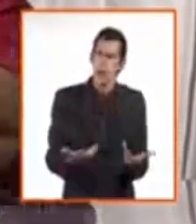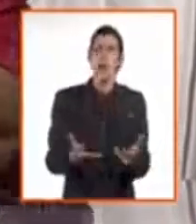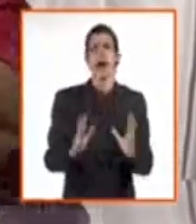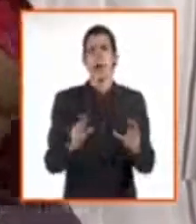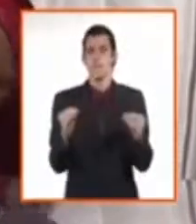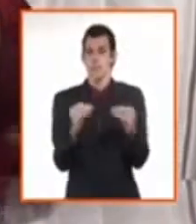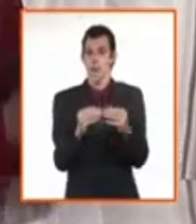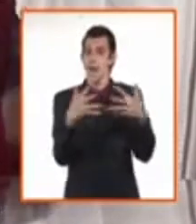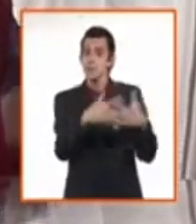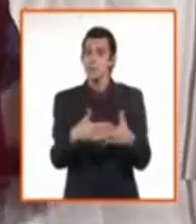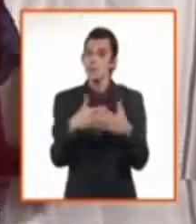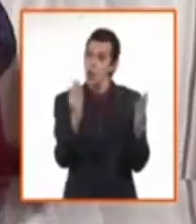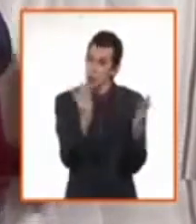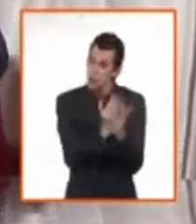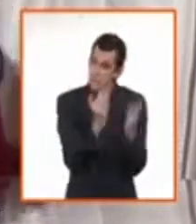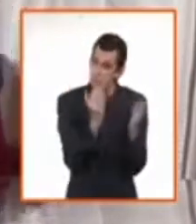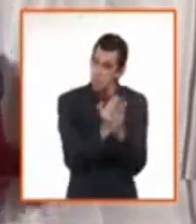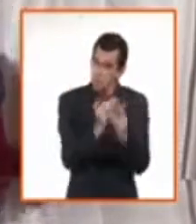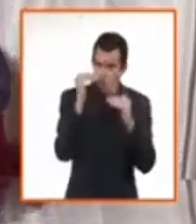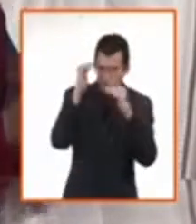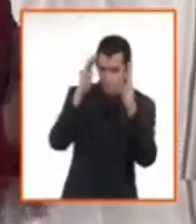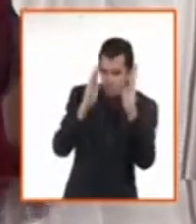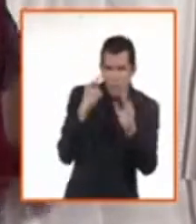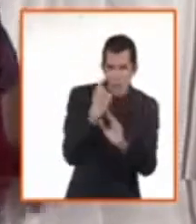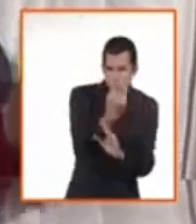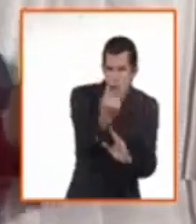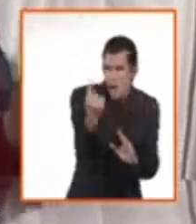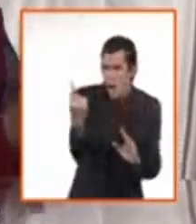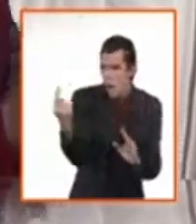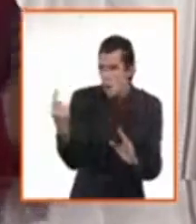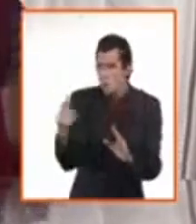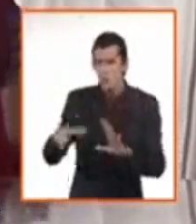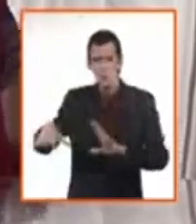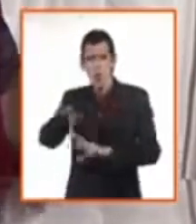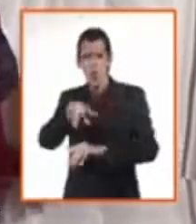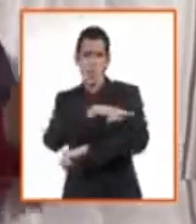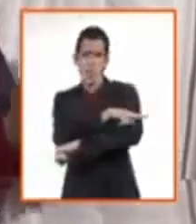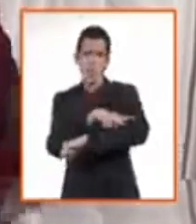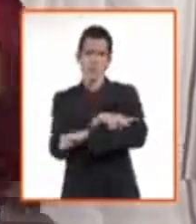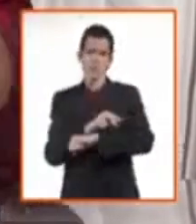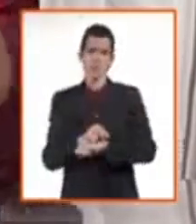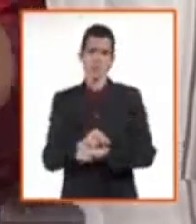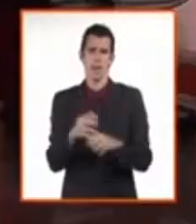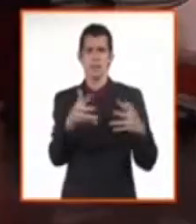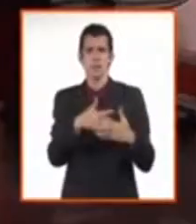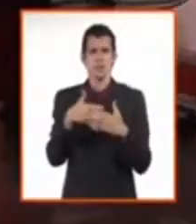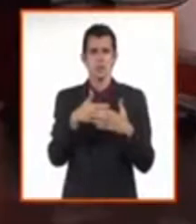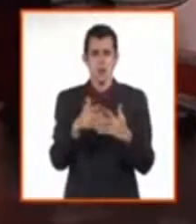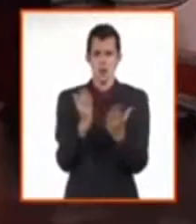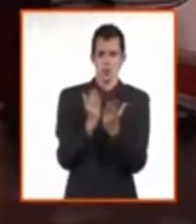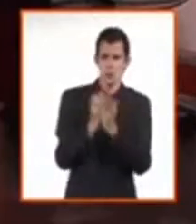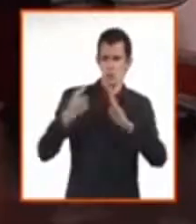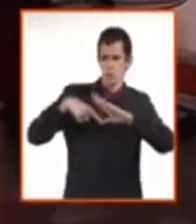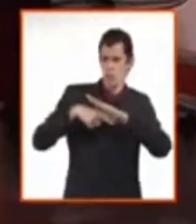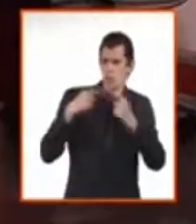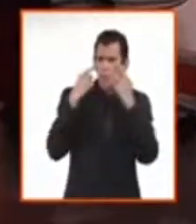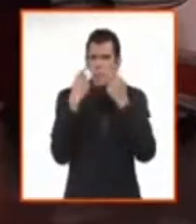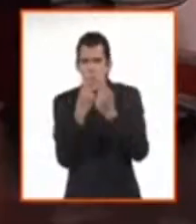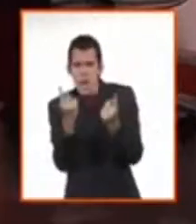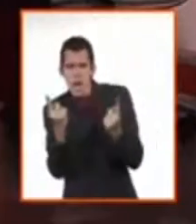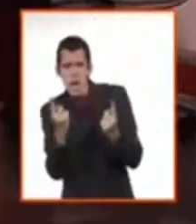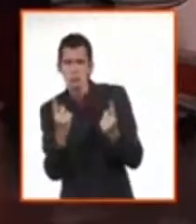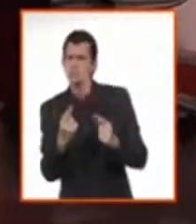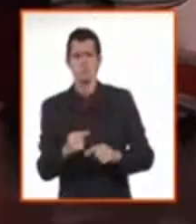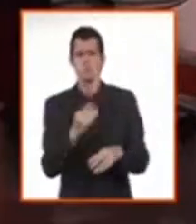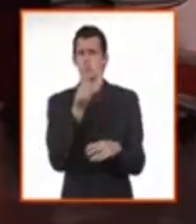y el garrote el garrote para el que no se arrodilla para el que no se pliega para el que no acepta calladamente la zanahoria